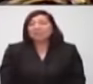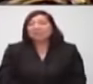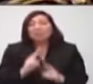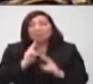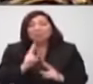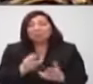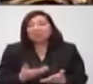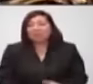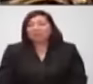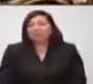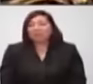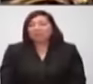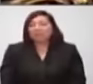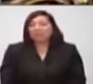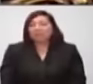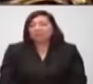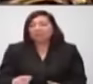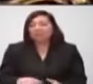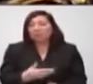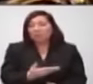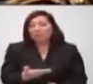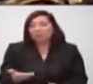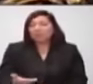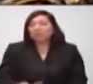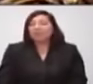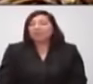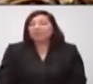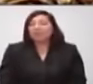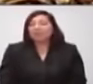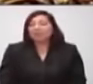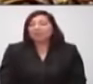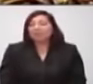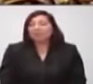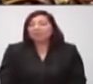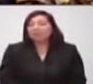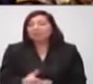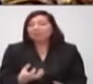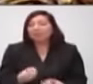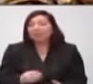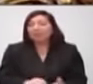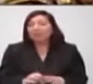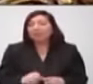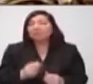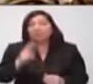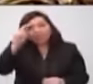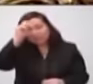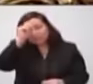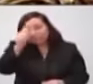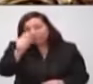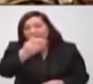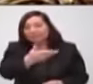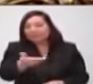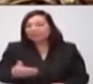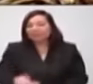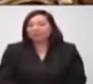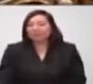y que estamos a disposición de ustedes para responder la pregunta que quisieran formular. Con su venia, señor